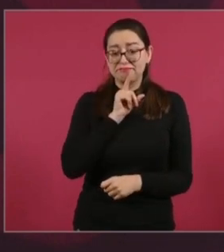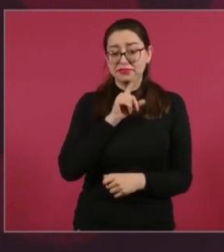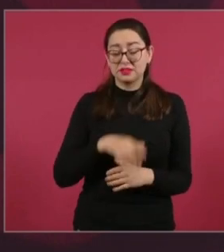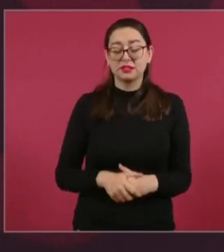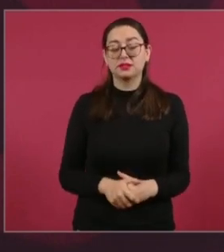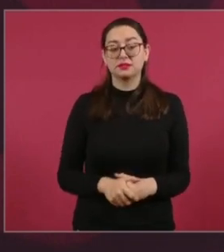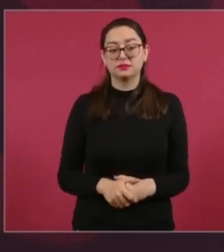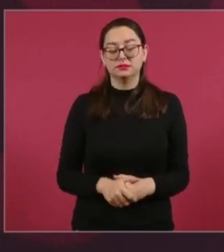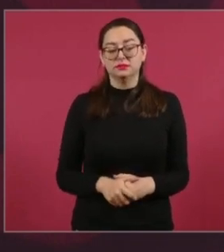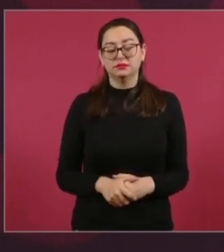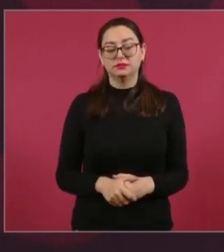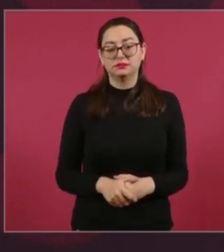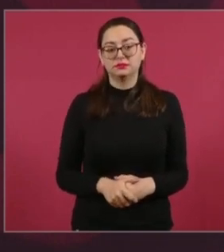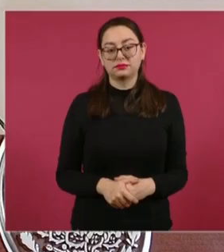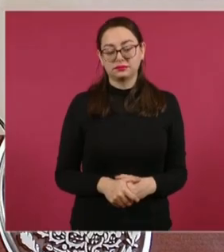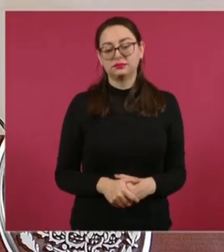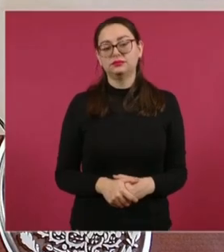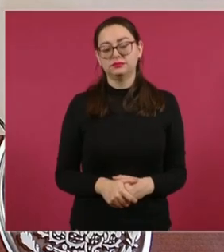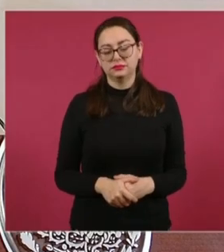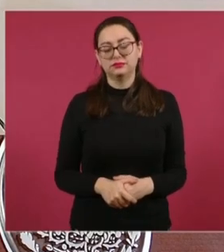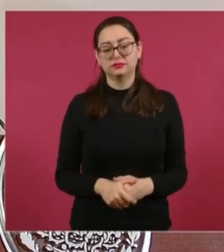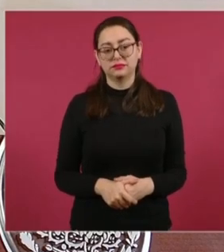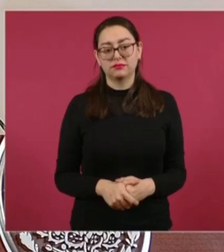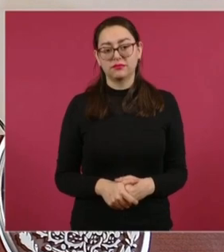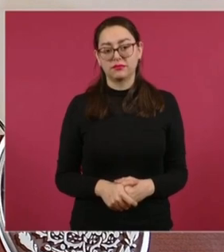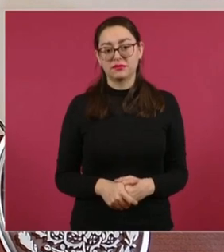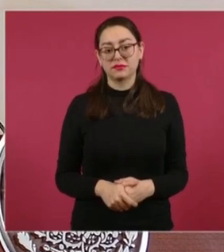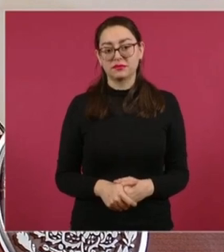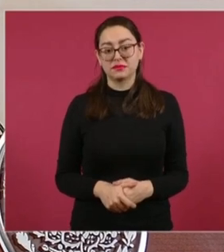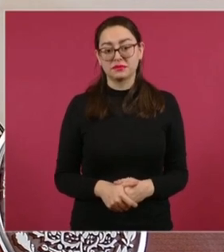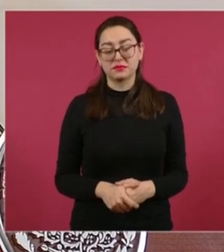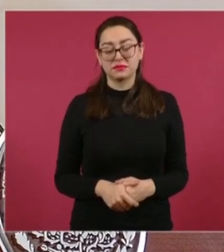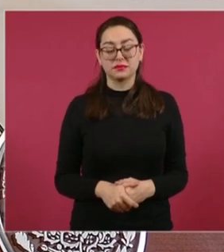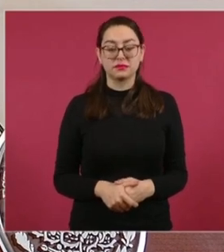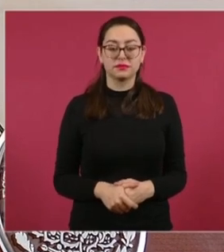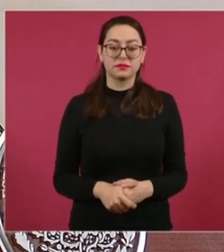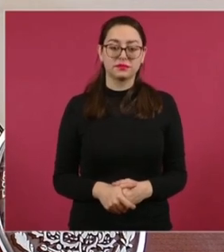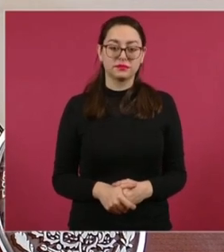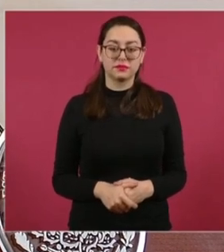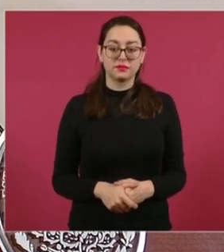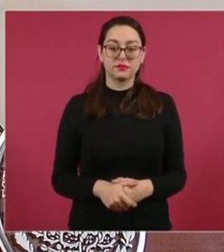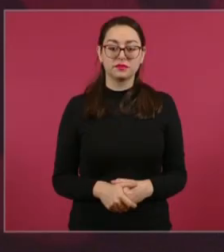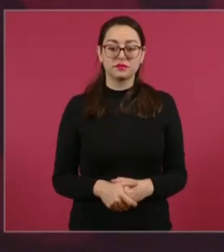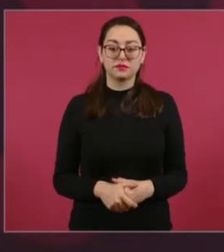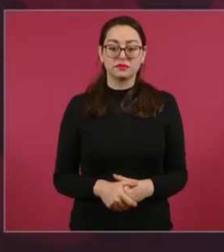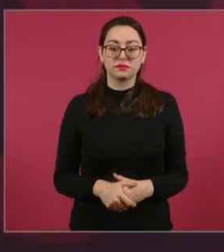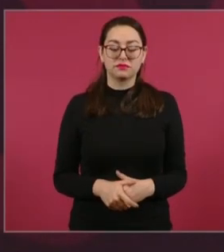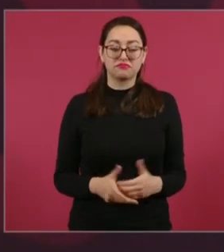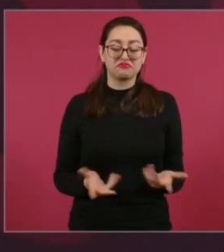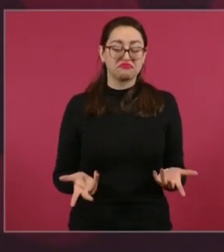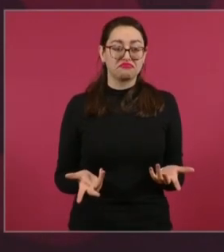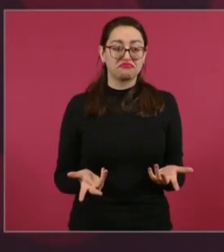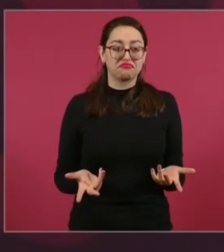Están desde luego muy molestos y